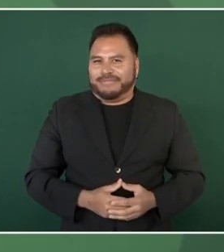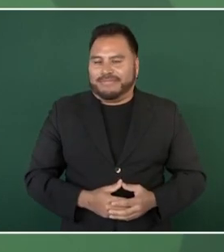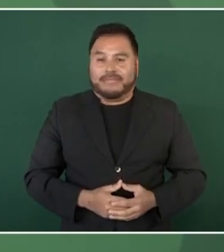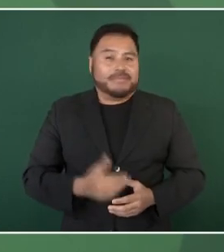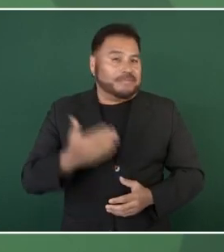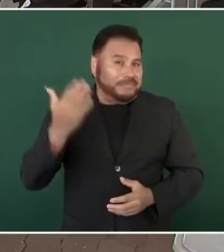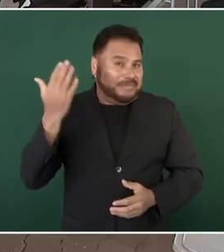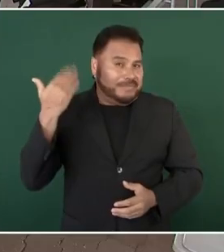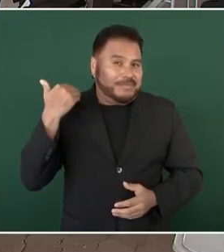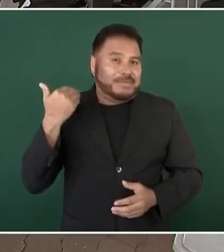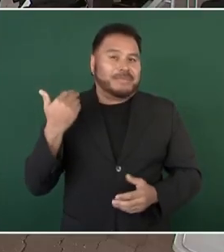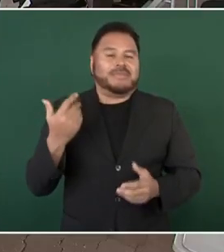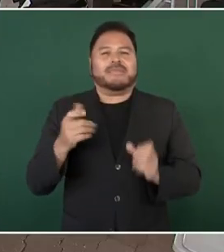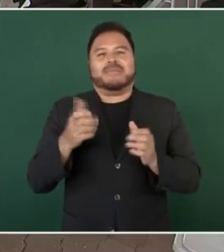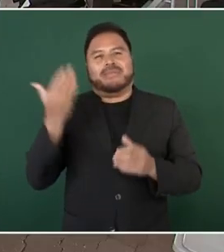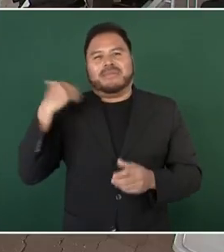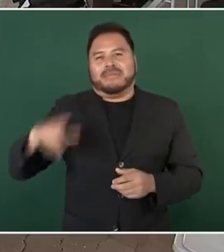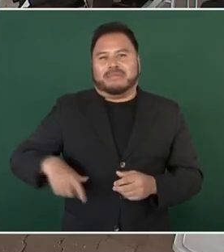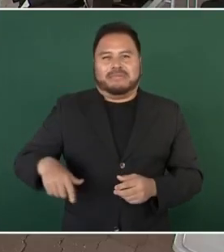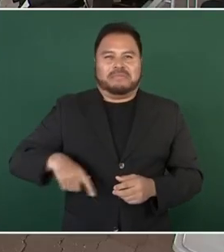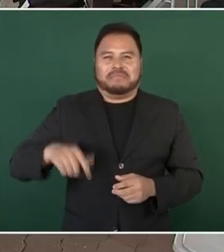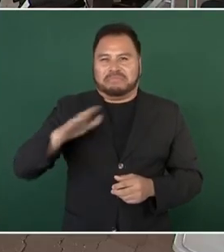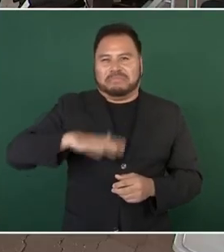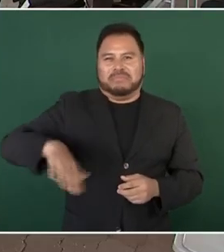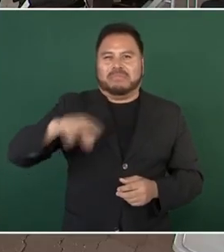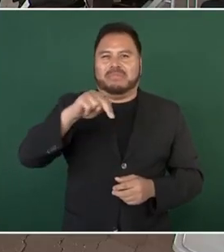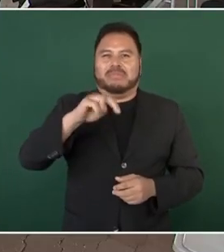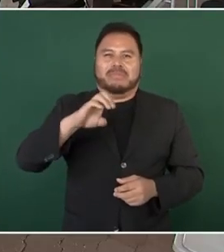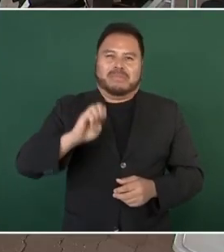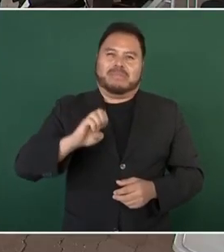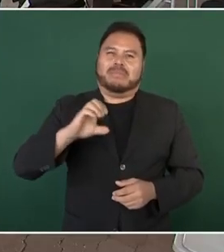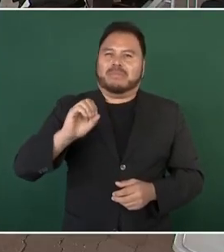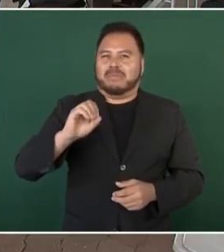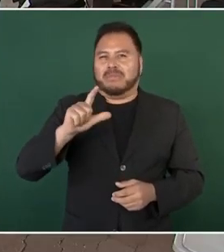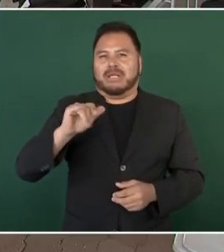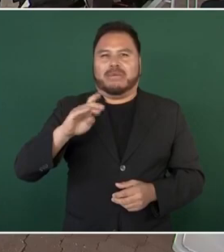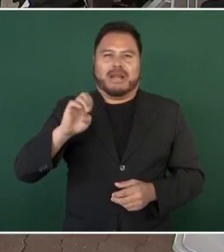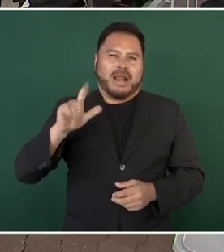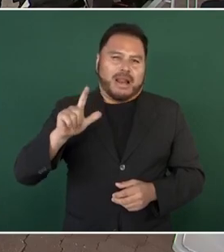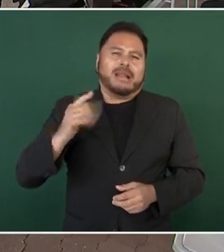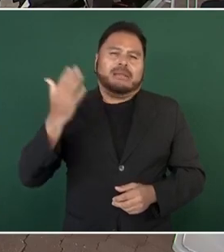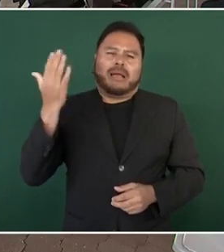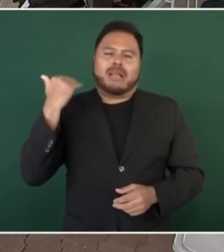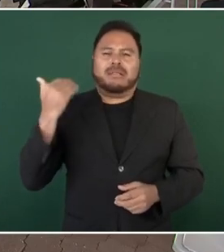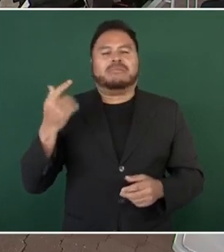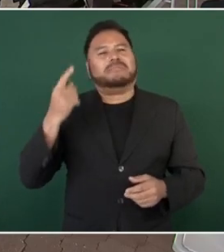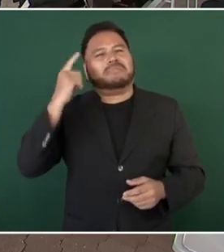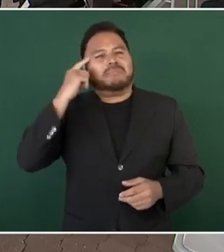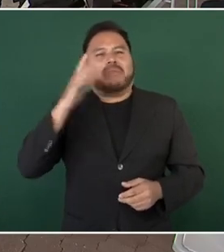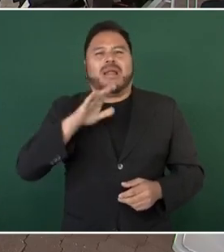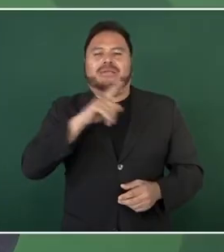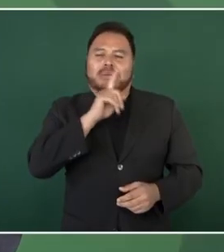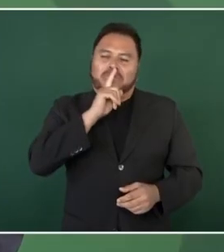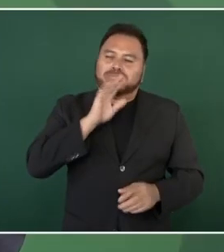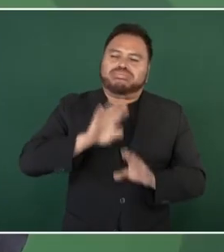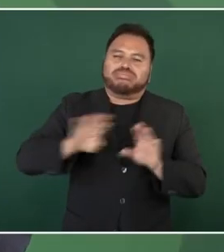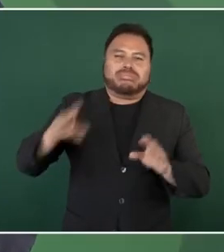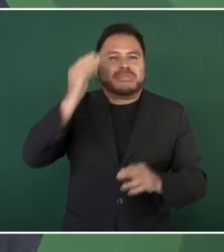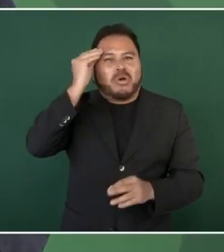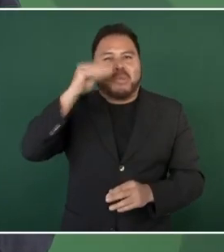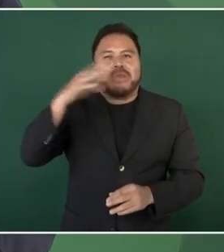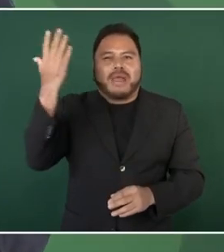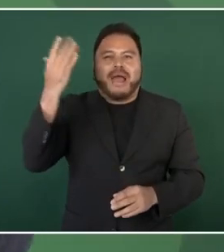durante todo el periodo neoliberal. Se procuró que nos olvidáramos de